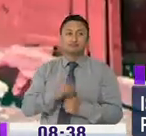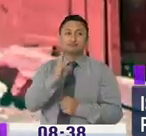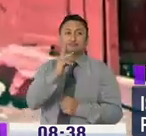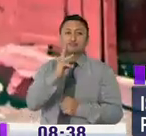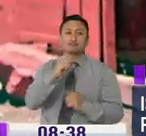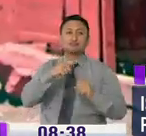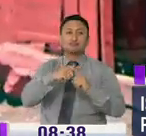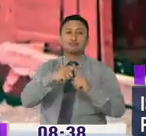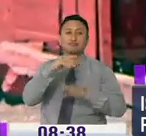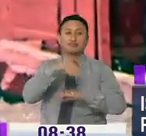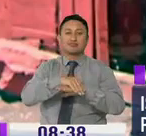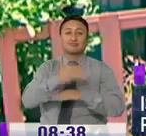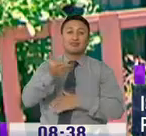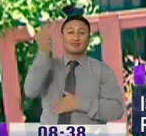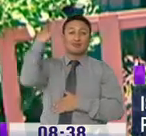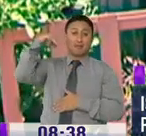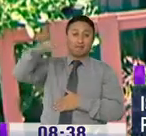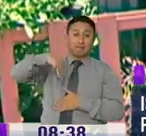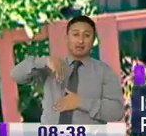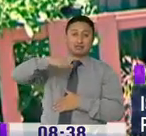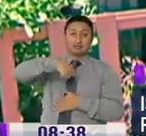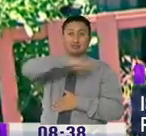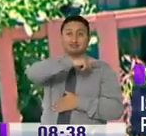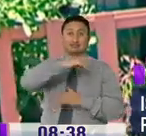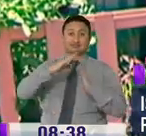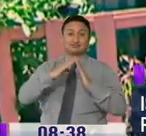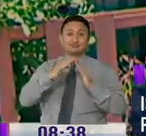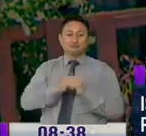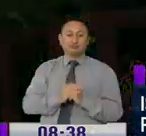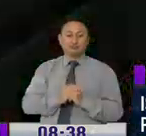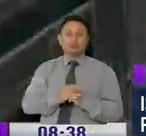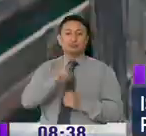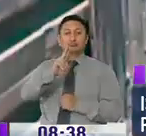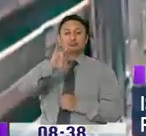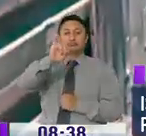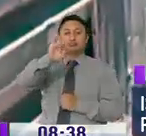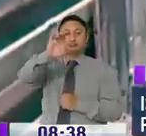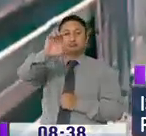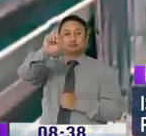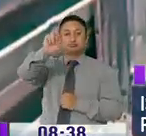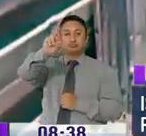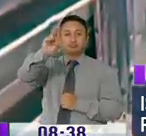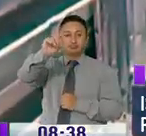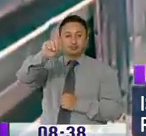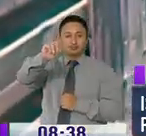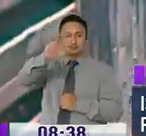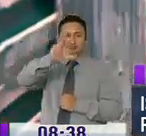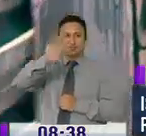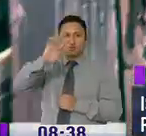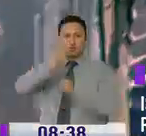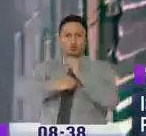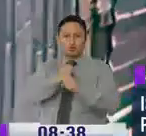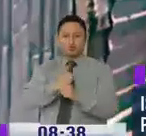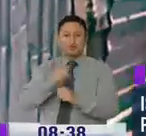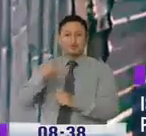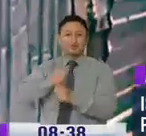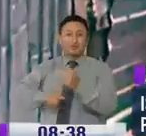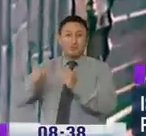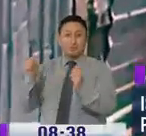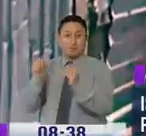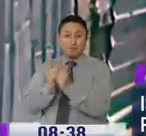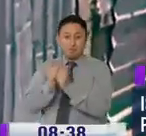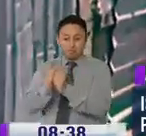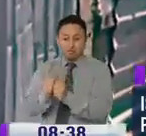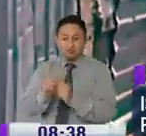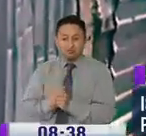de la tarde del martes pasado. En este domicilio se encontraba Ricardo, de 34 años, estaba junto a una hermana y su